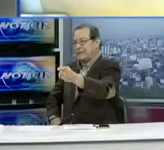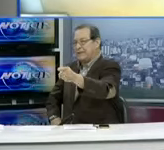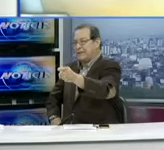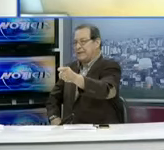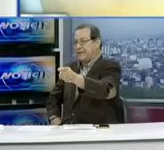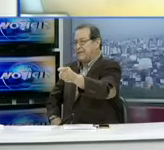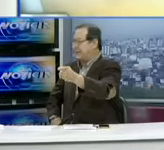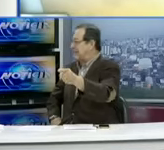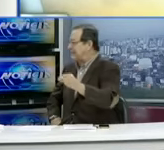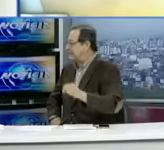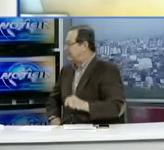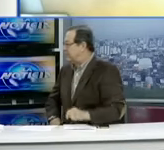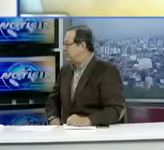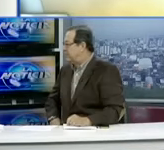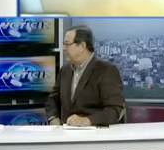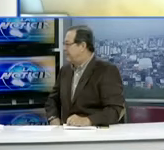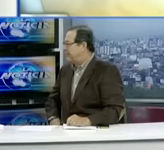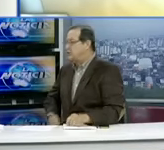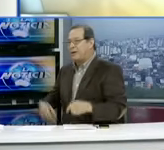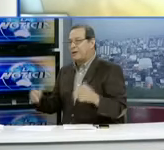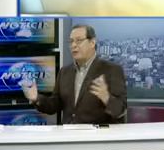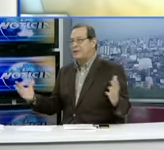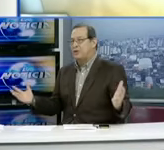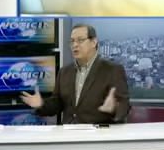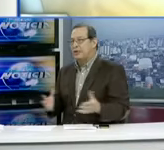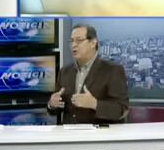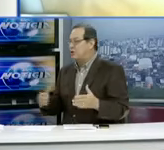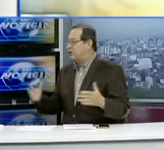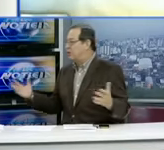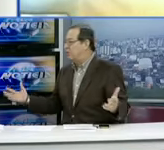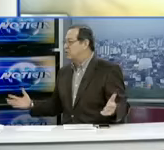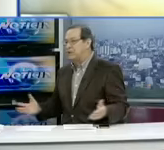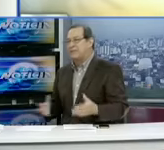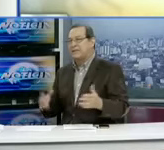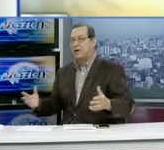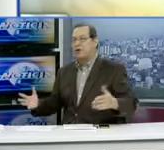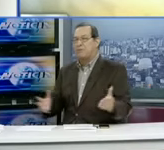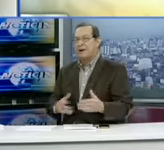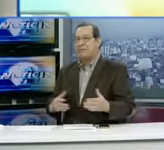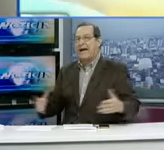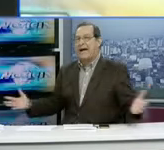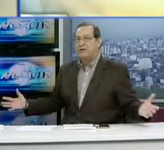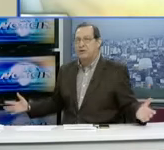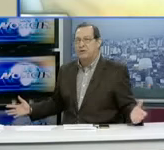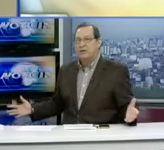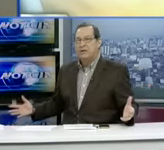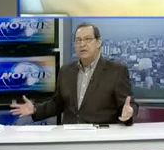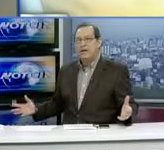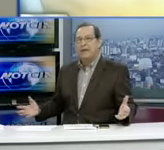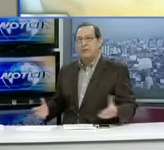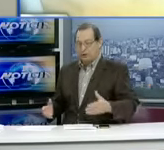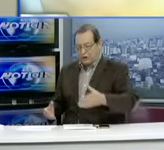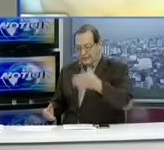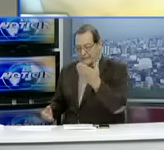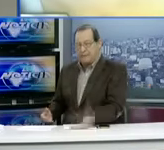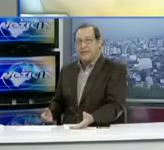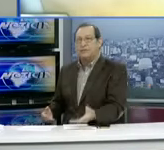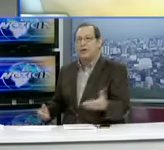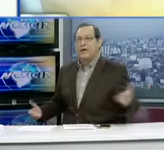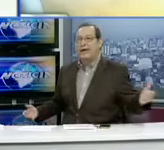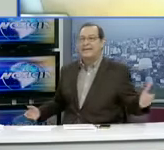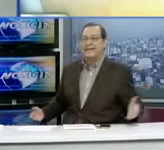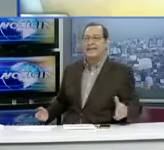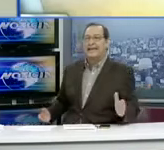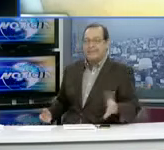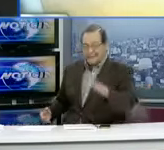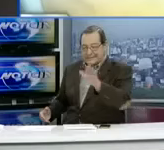en el pasaje. ¿Y qué han recibido? No es cuestión del color de los buses ni pintarlos como papagayo. Es cuestión del servicio,